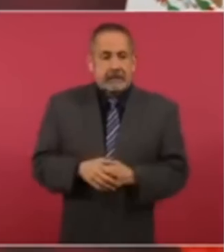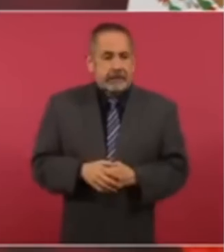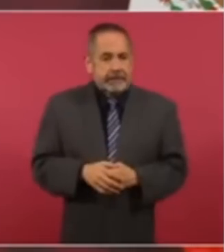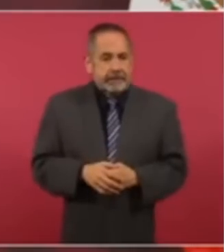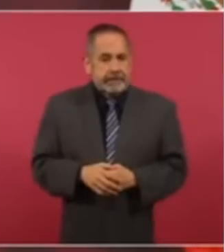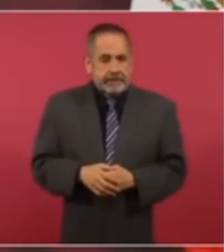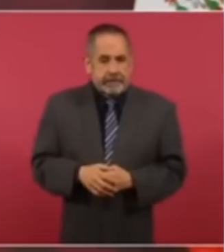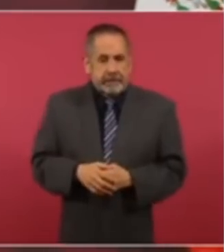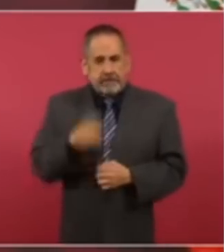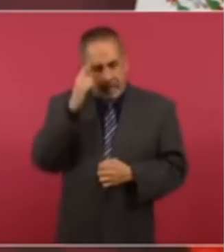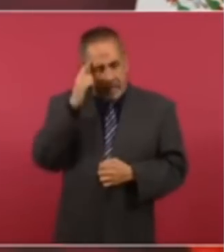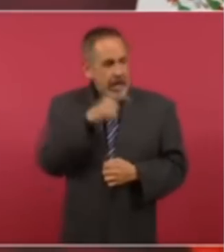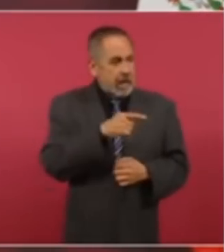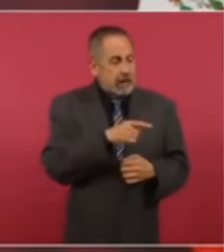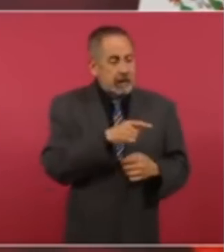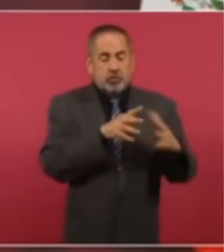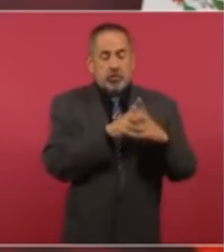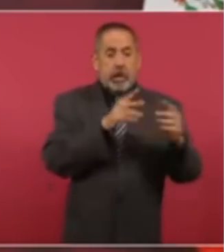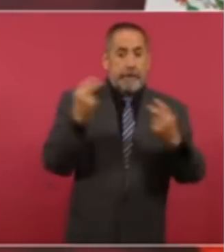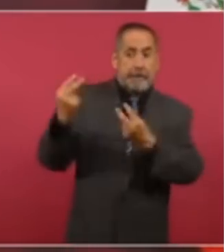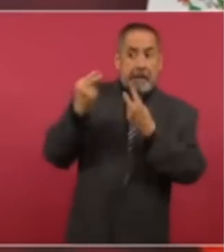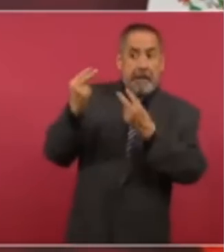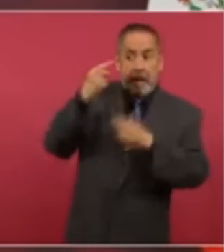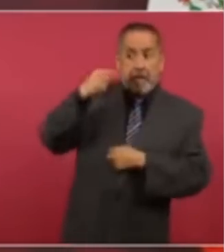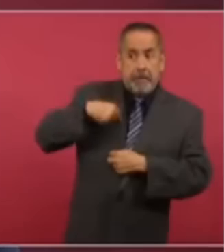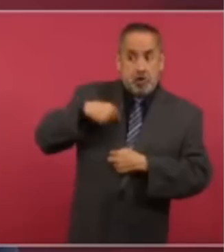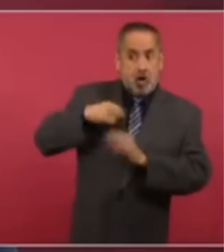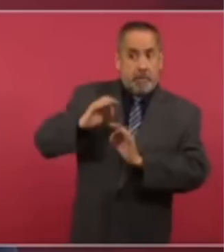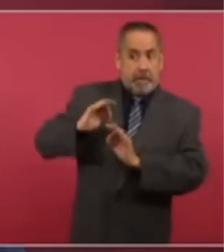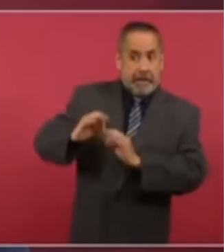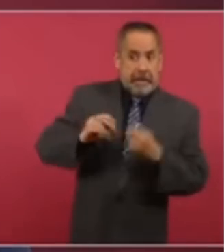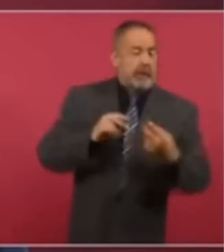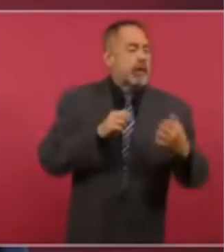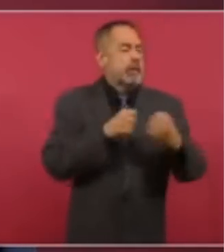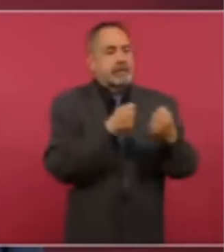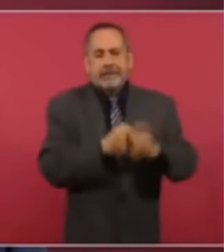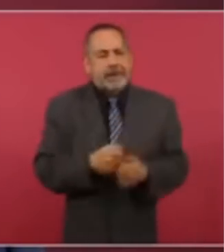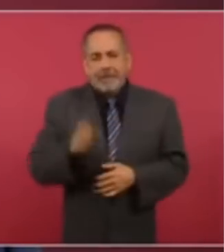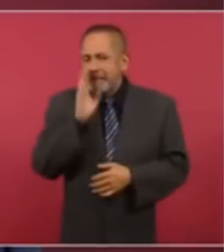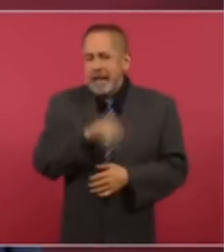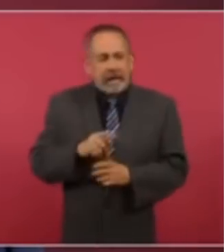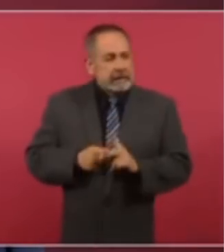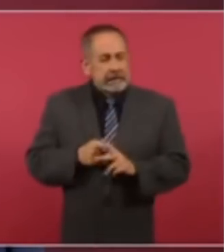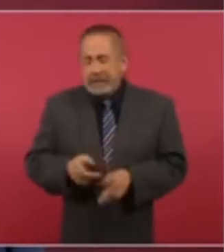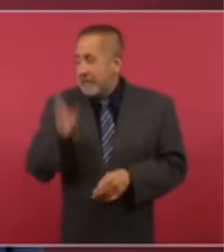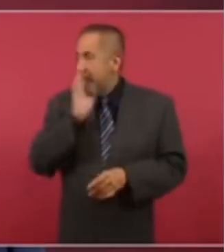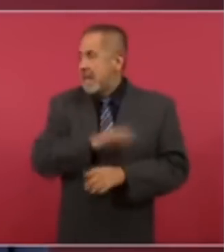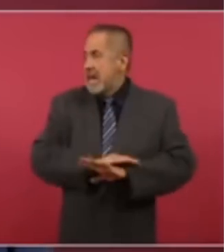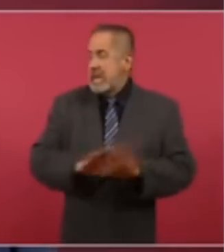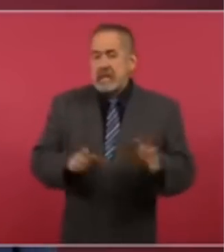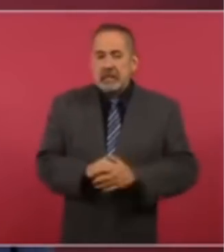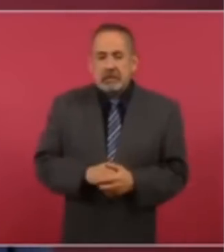Además, es muy importante que apoyemos al presidente, porque hoy todos aquellos que se sintieron afectados en sus